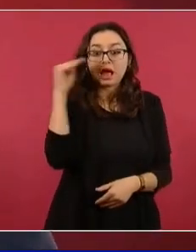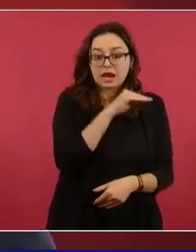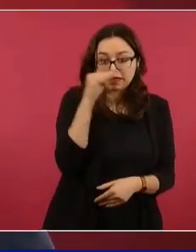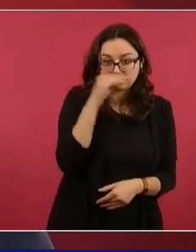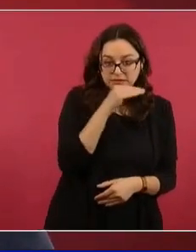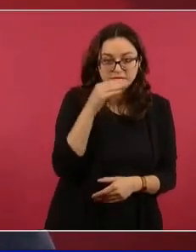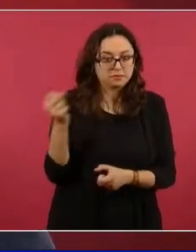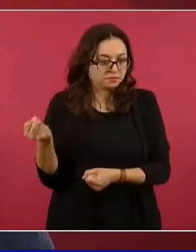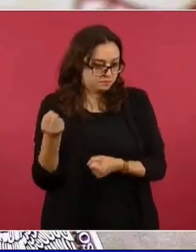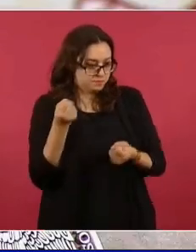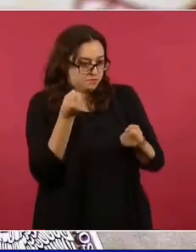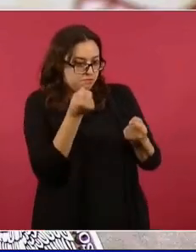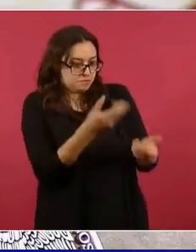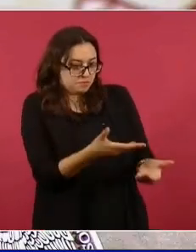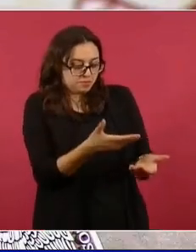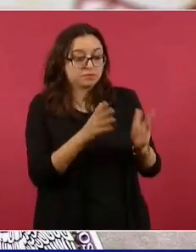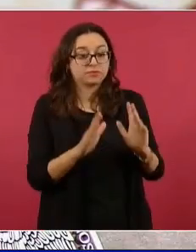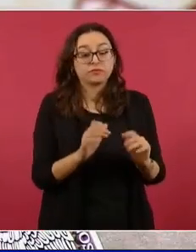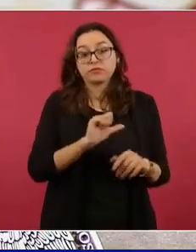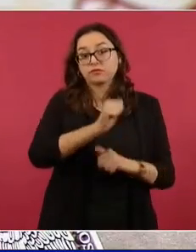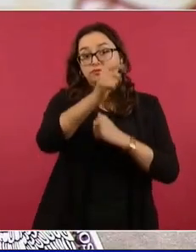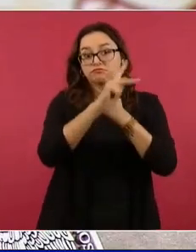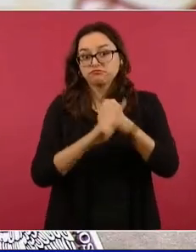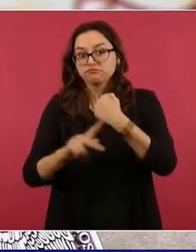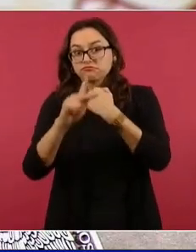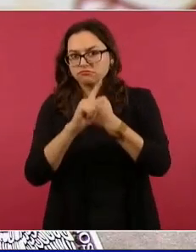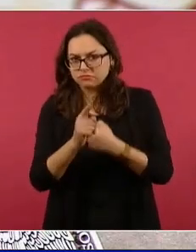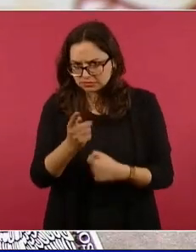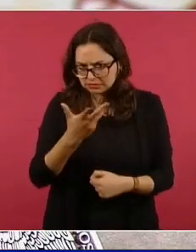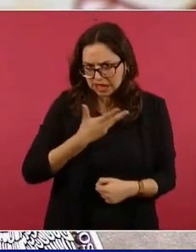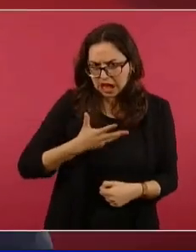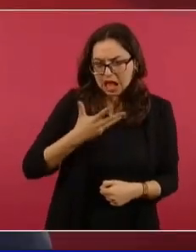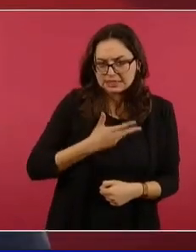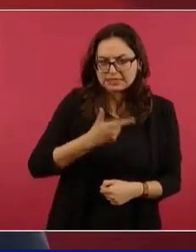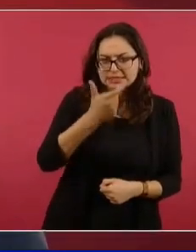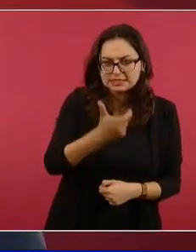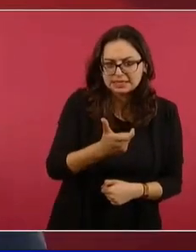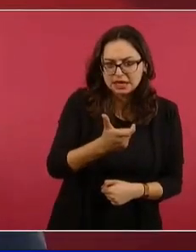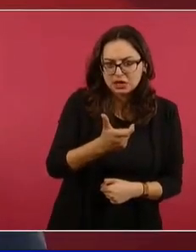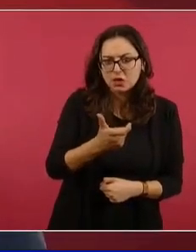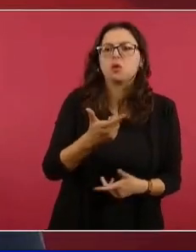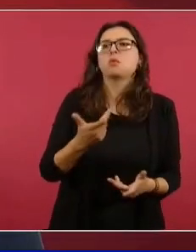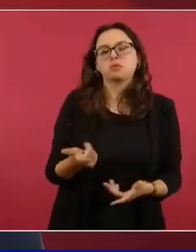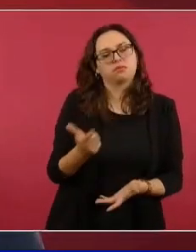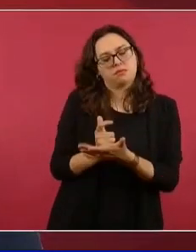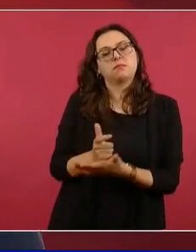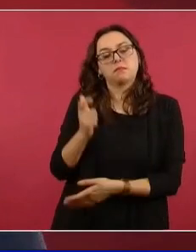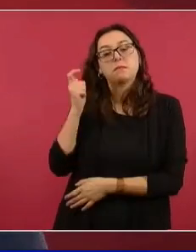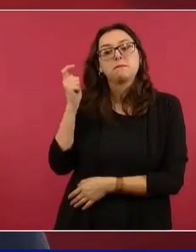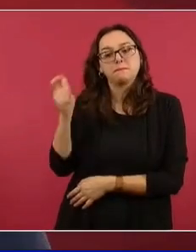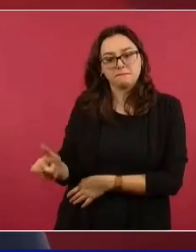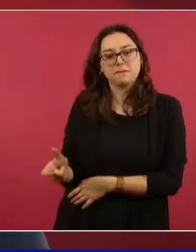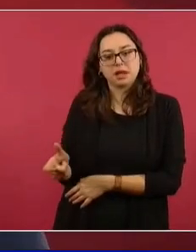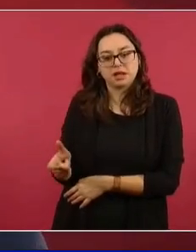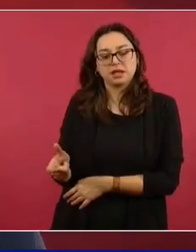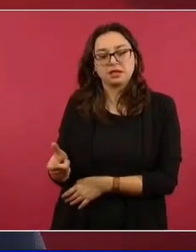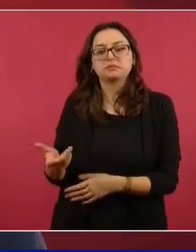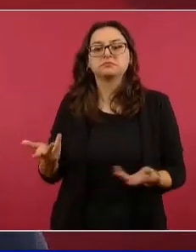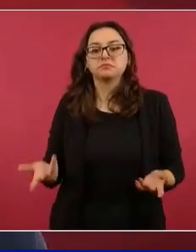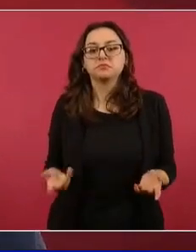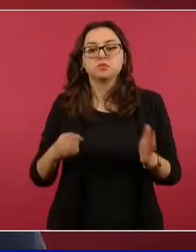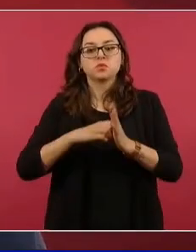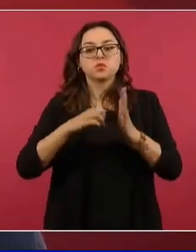tenemos suficientes ingresos, y en particular los países de muy altos ingresos, pagáramos el costo de las vacunas. Quienes somos países de